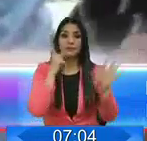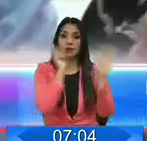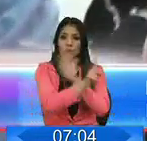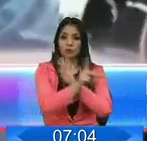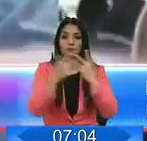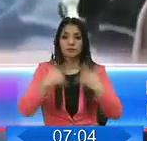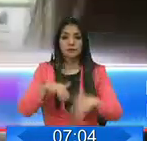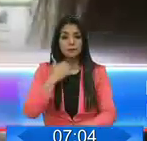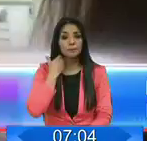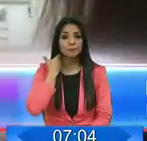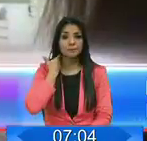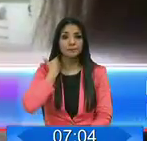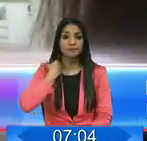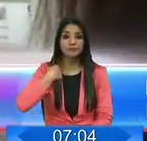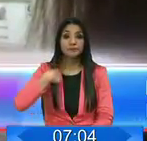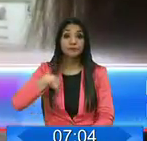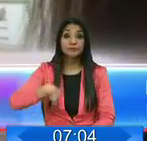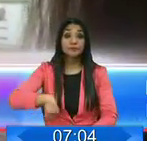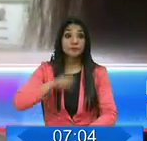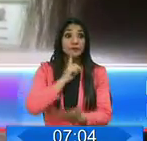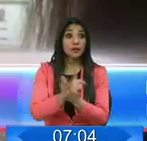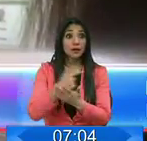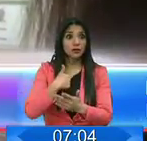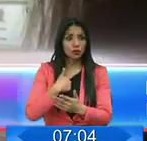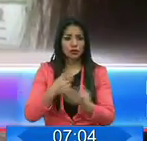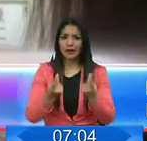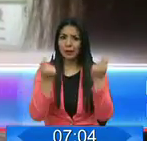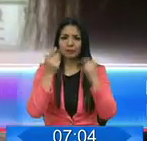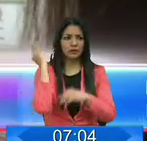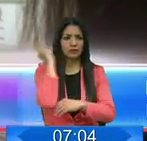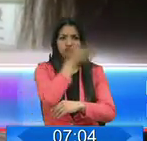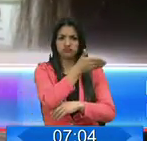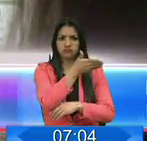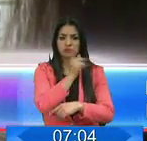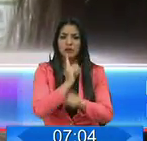respectiva. Y ahí cogió y fui a comer, de ahí después de vender sus